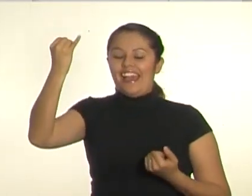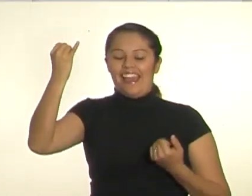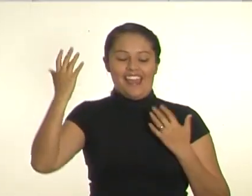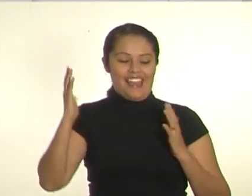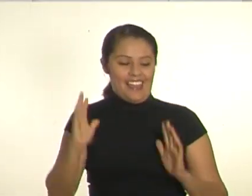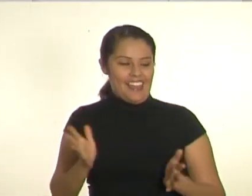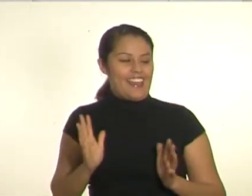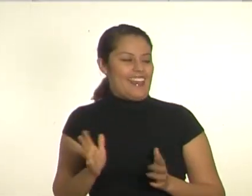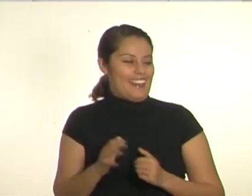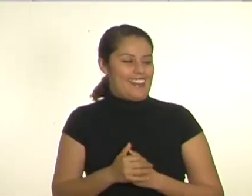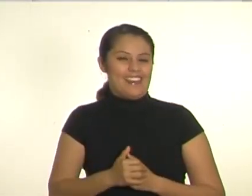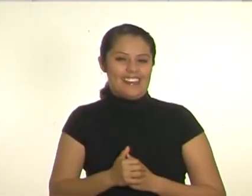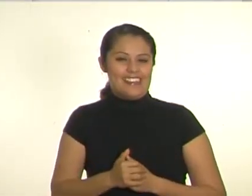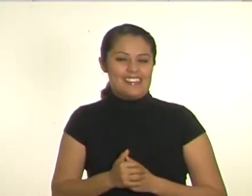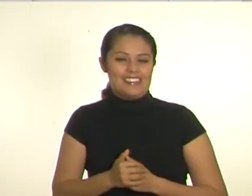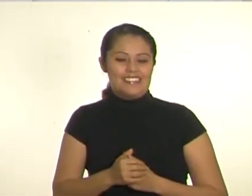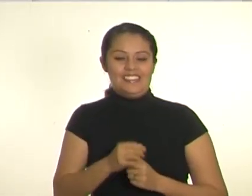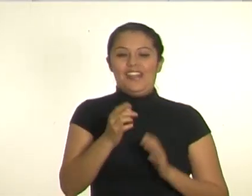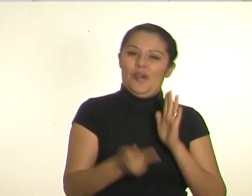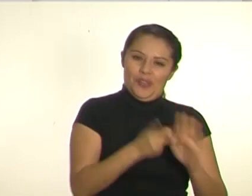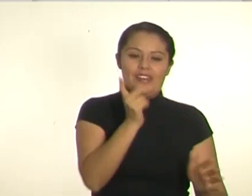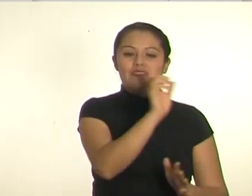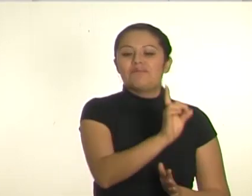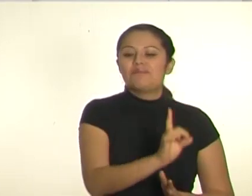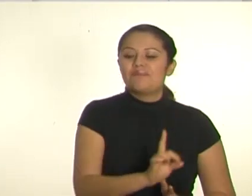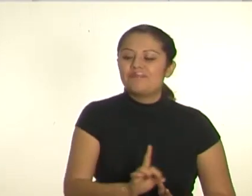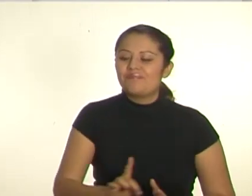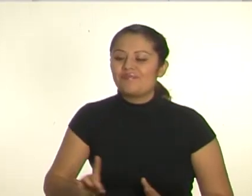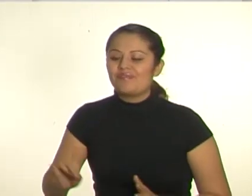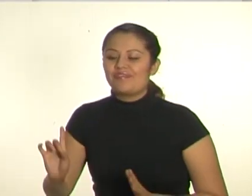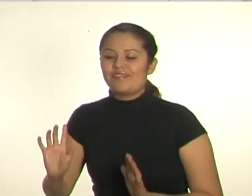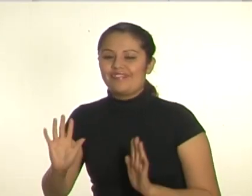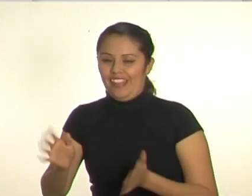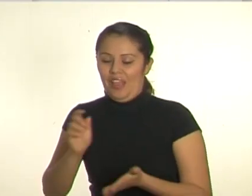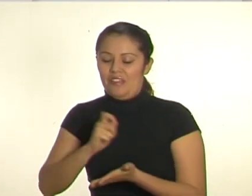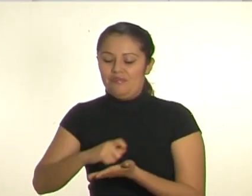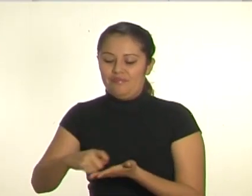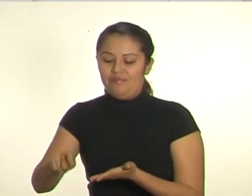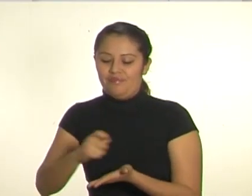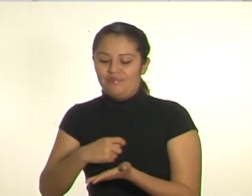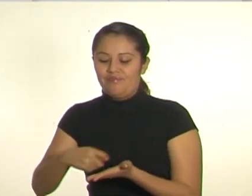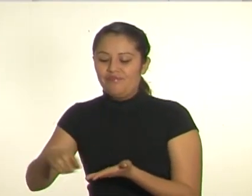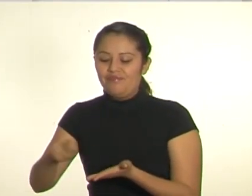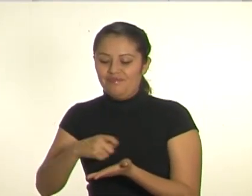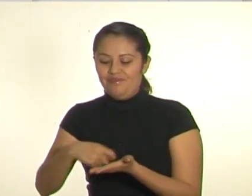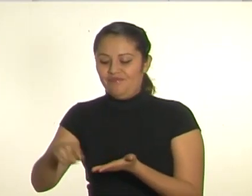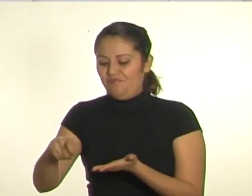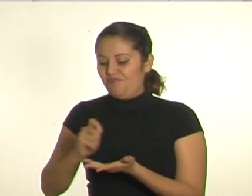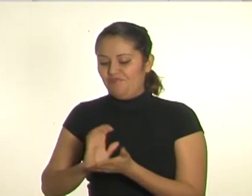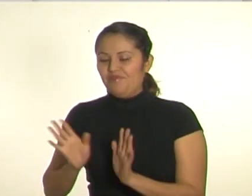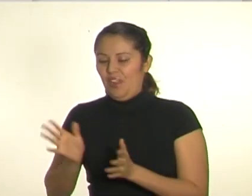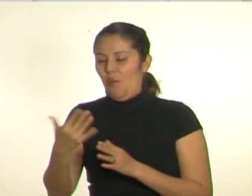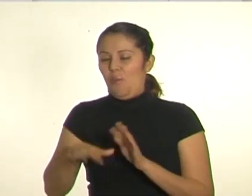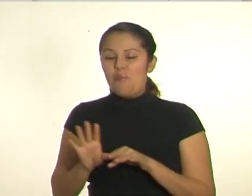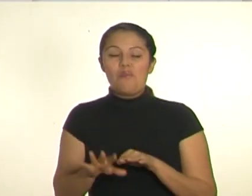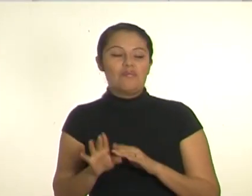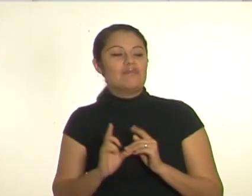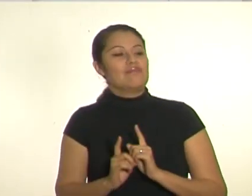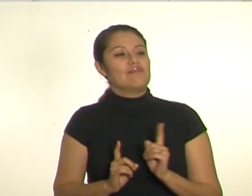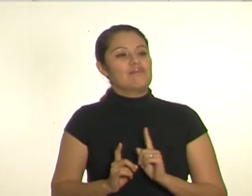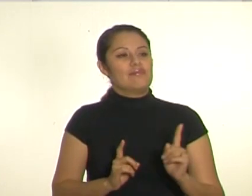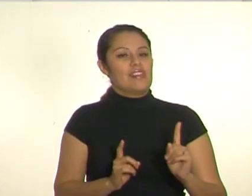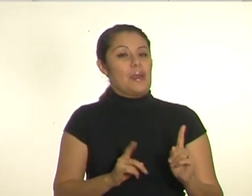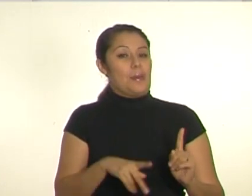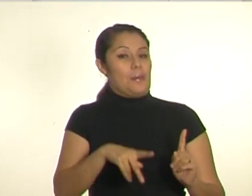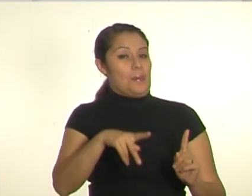El escribano regresó y ya llevaba la nota al cuartel de fusilamiento. Pero la nota